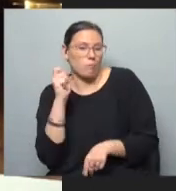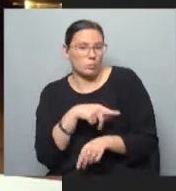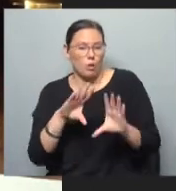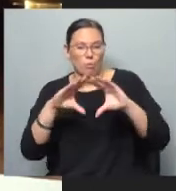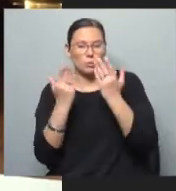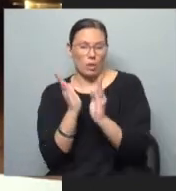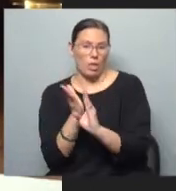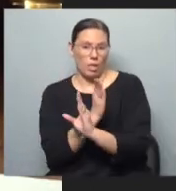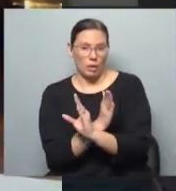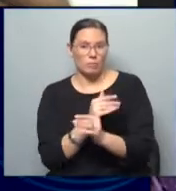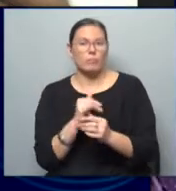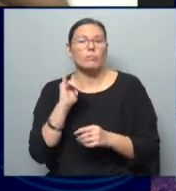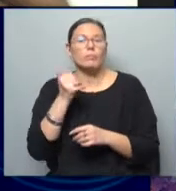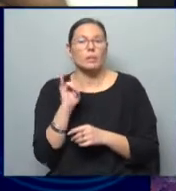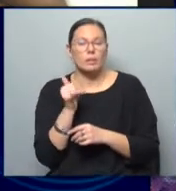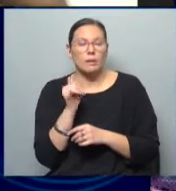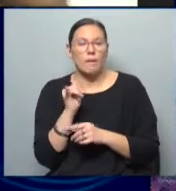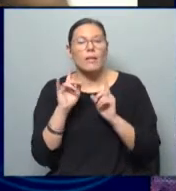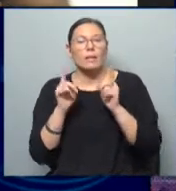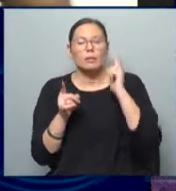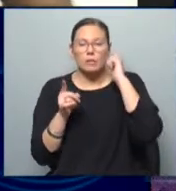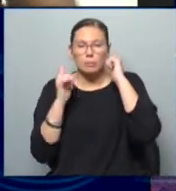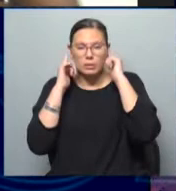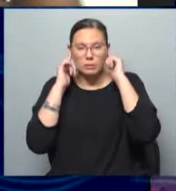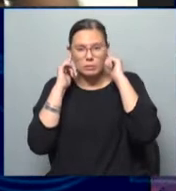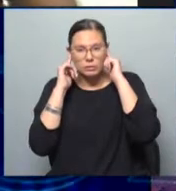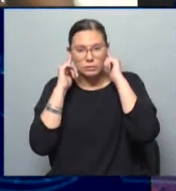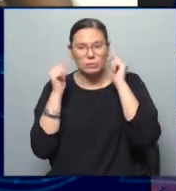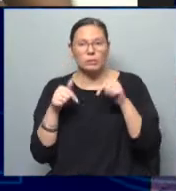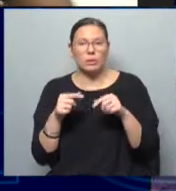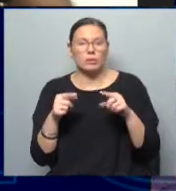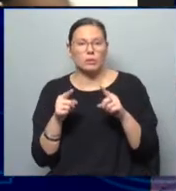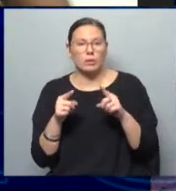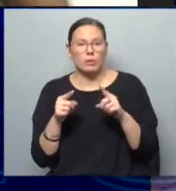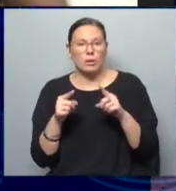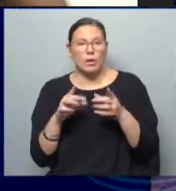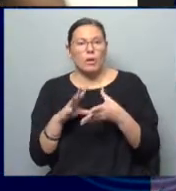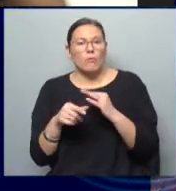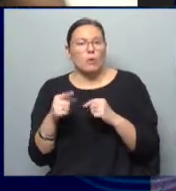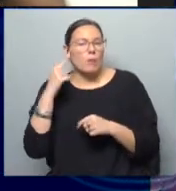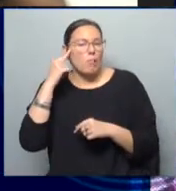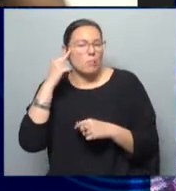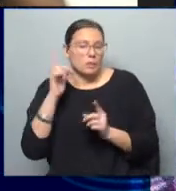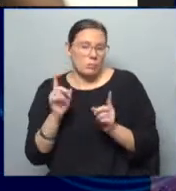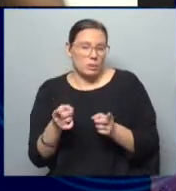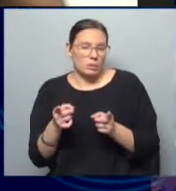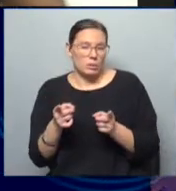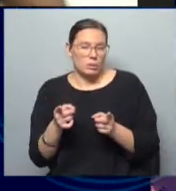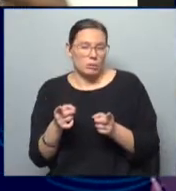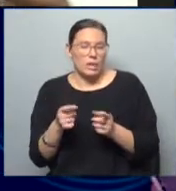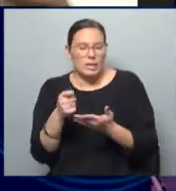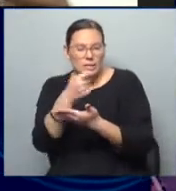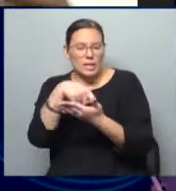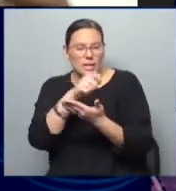¿no? Claro, total. Y además, de alguna manera, esto genera también como una línea de pensamiento, ¿no? O sea, se escribe de